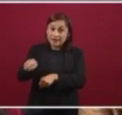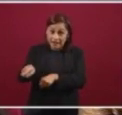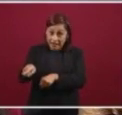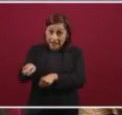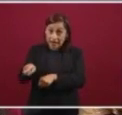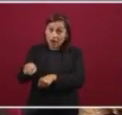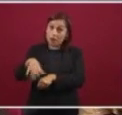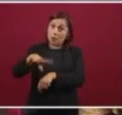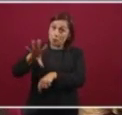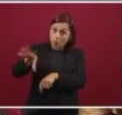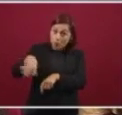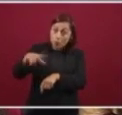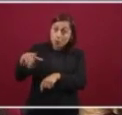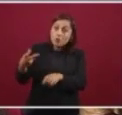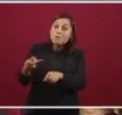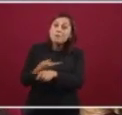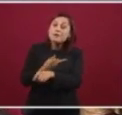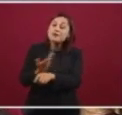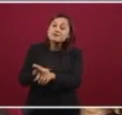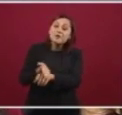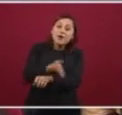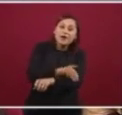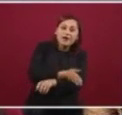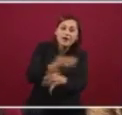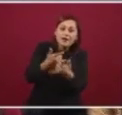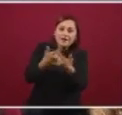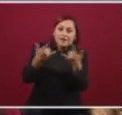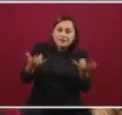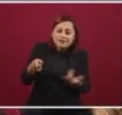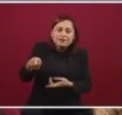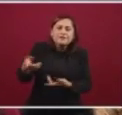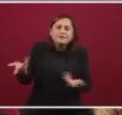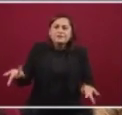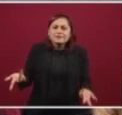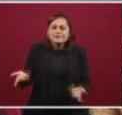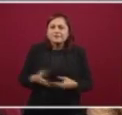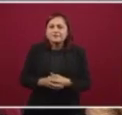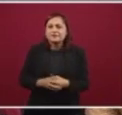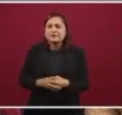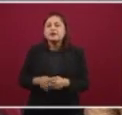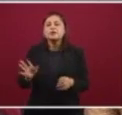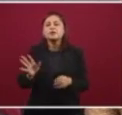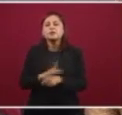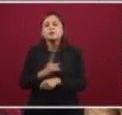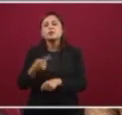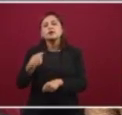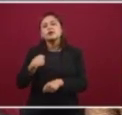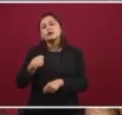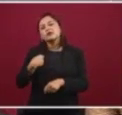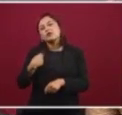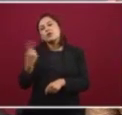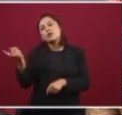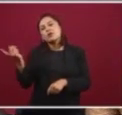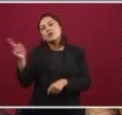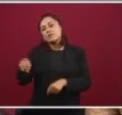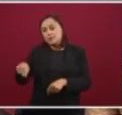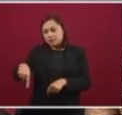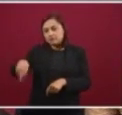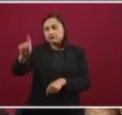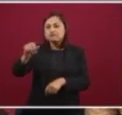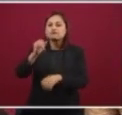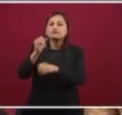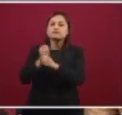antecedentes, porque ahora que mandé a investigar sobre la condonación de los impuestos,